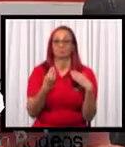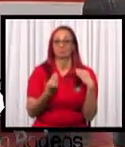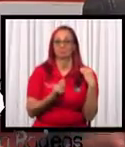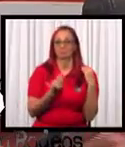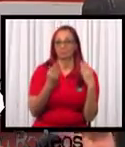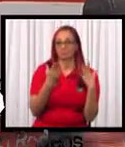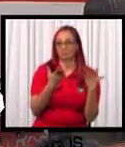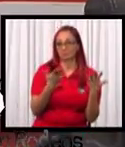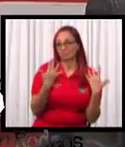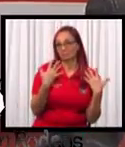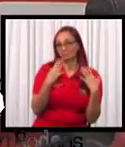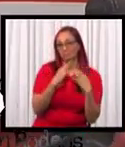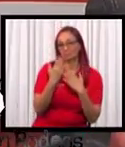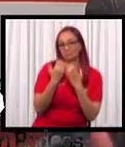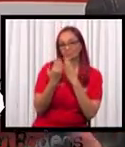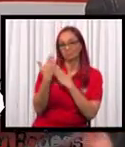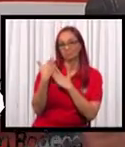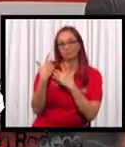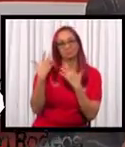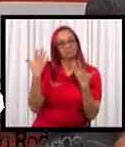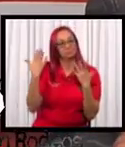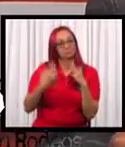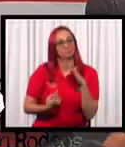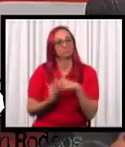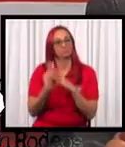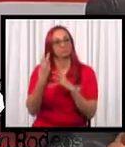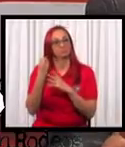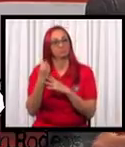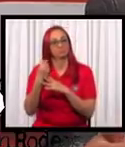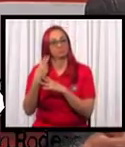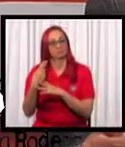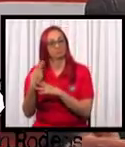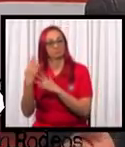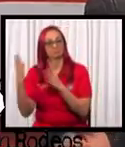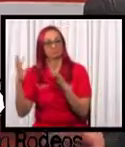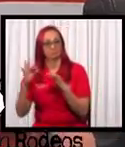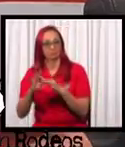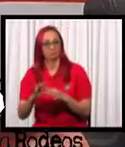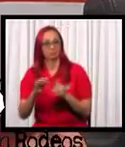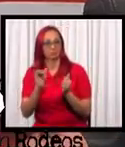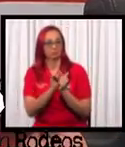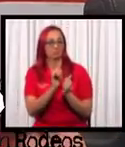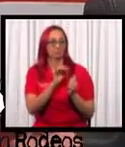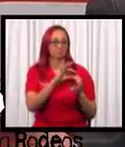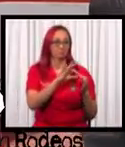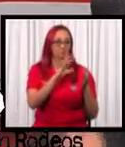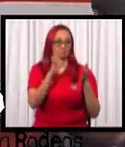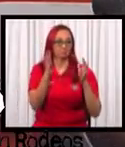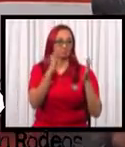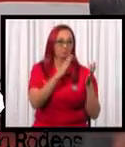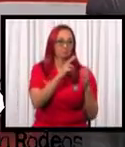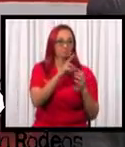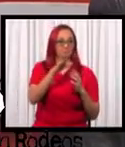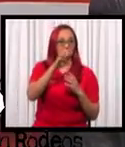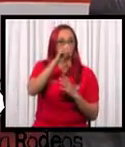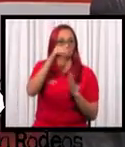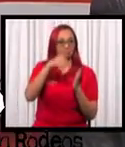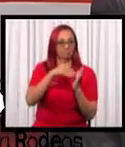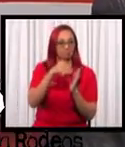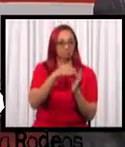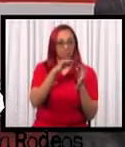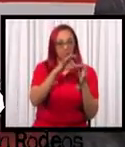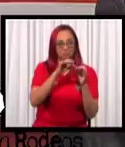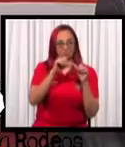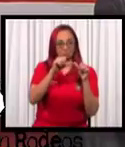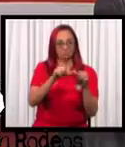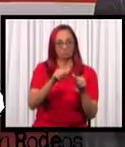el pasado un productor de 60 hectáreas iba a obtener una indemnización por un siniestro de 25 millones, ahora le van a tocar apenas 10